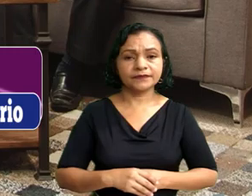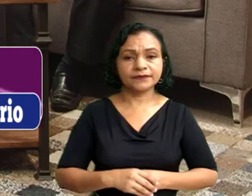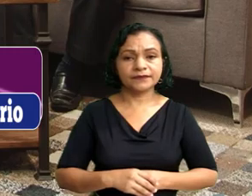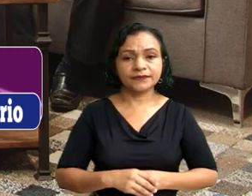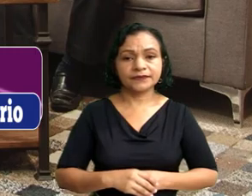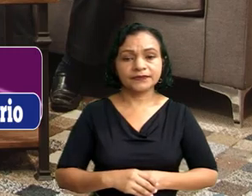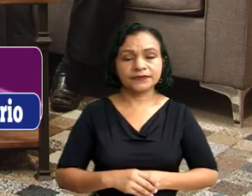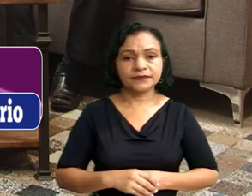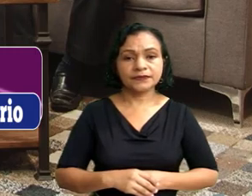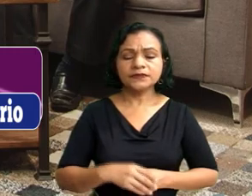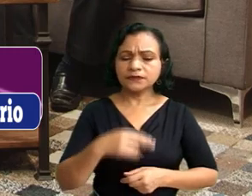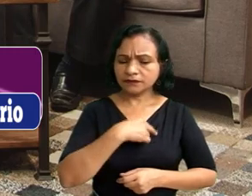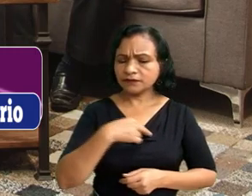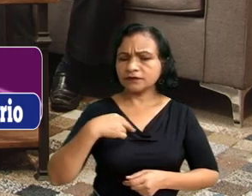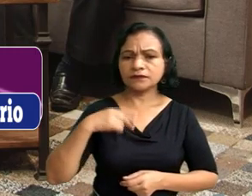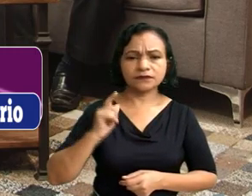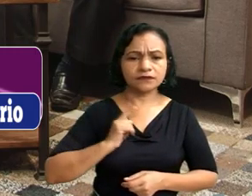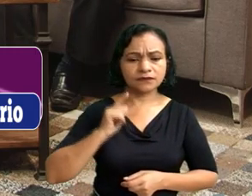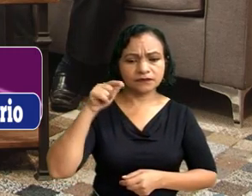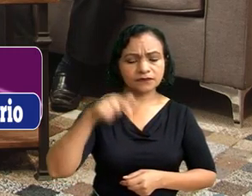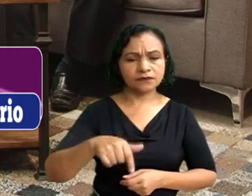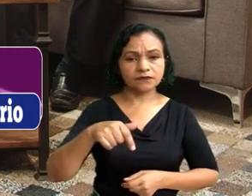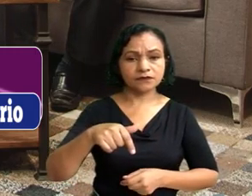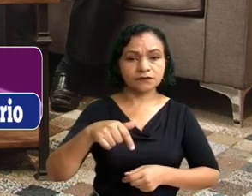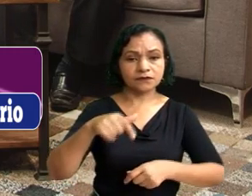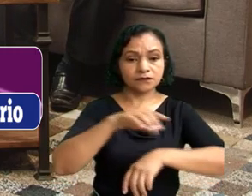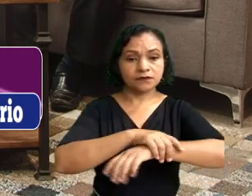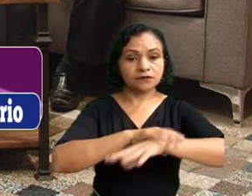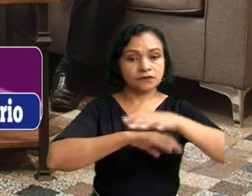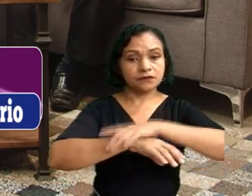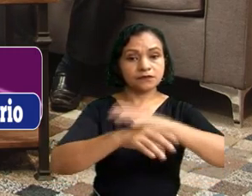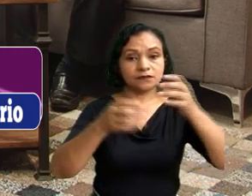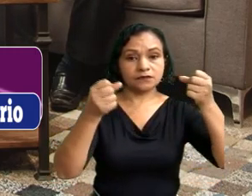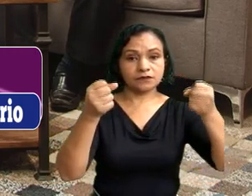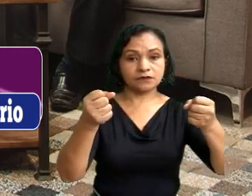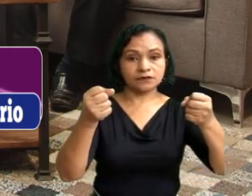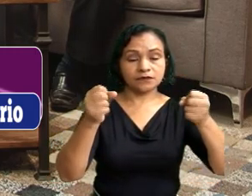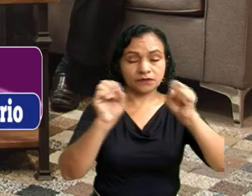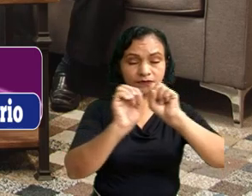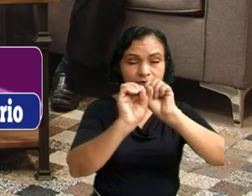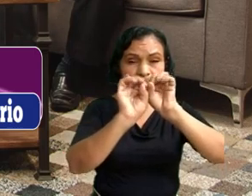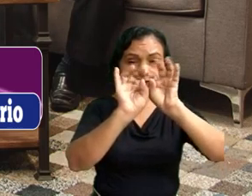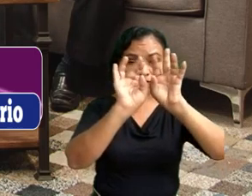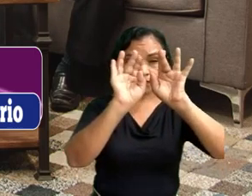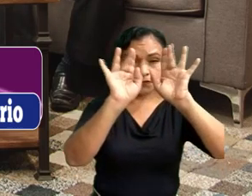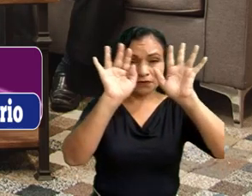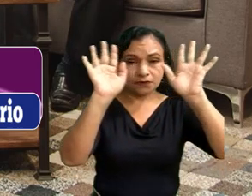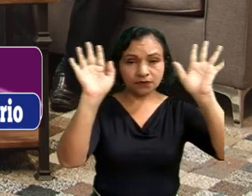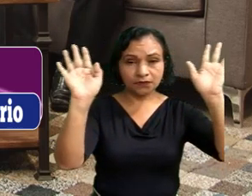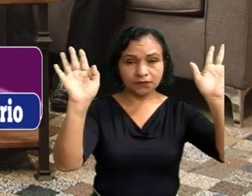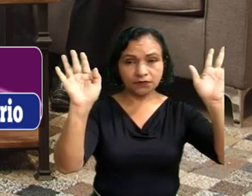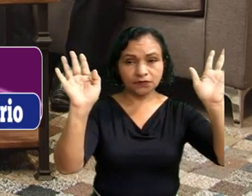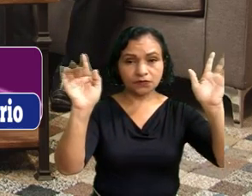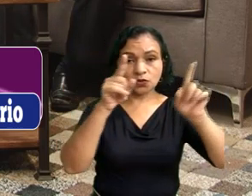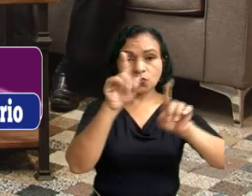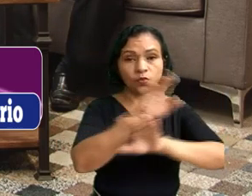y estamos cumpliendo hoy se encarcelaron en una de la madrugada creo que los